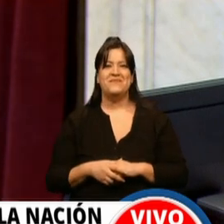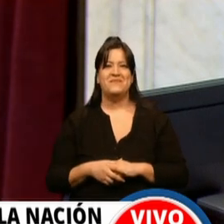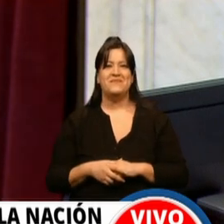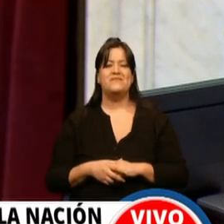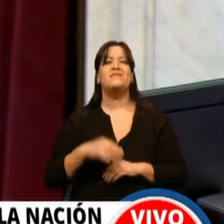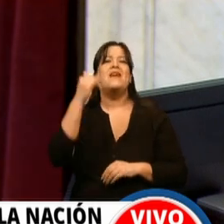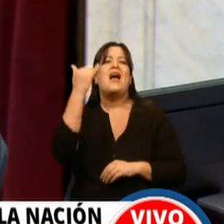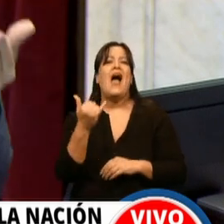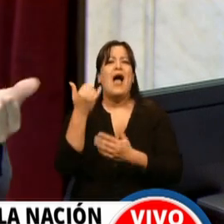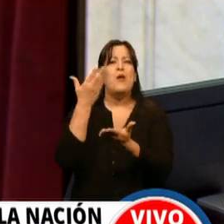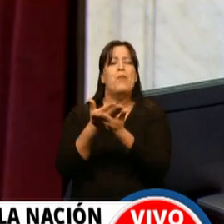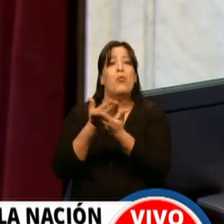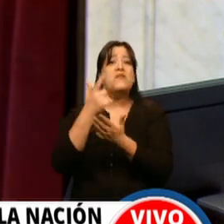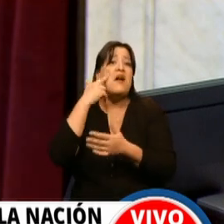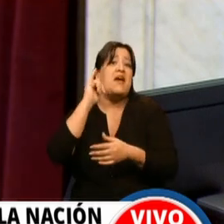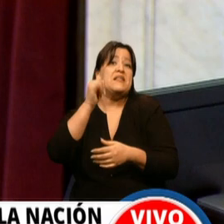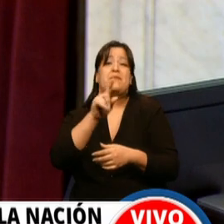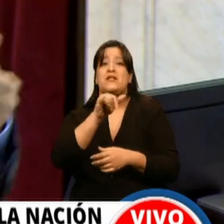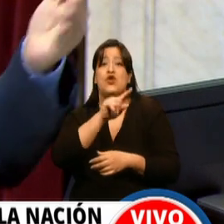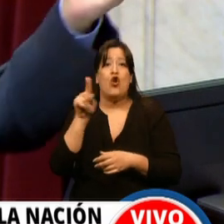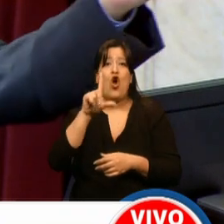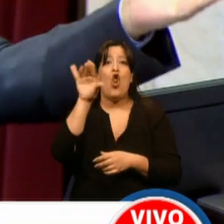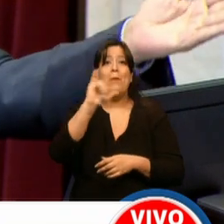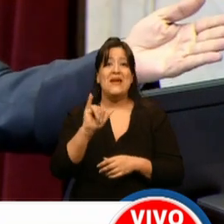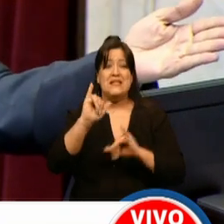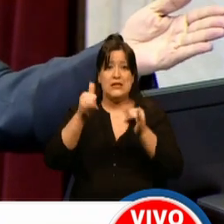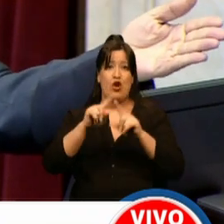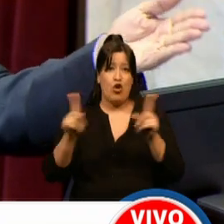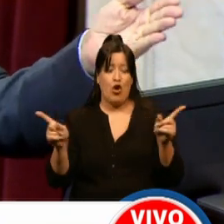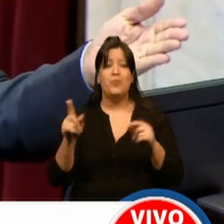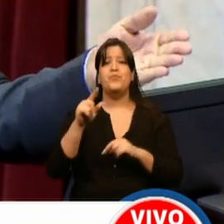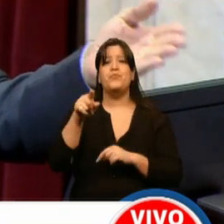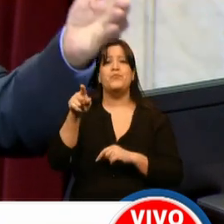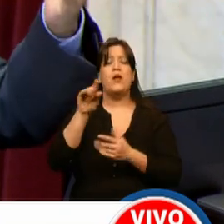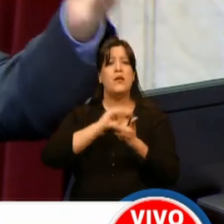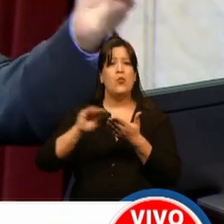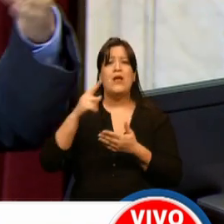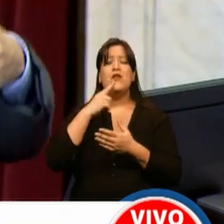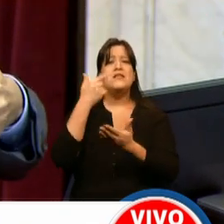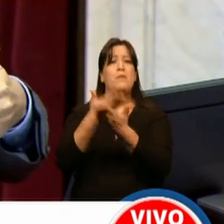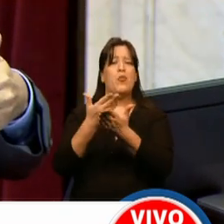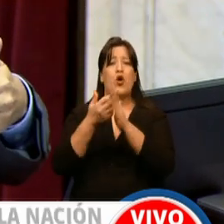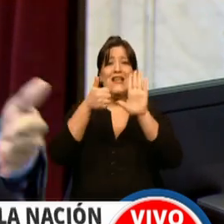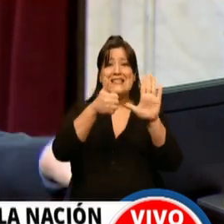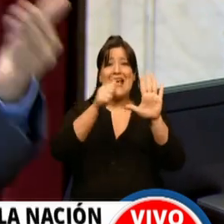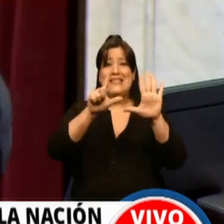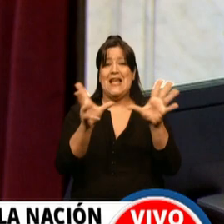hay una propuesta que quiero ver si le acepta el diputado lópez el diputado buryaile propone votar 6 y 7 juntos y el 8